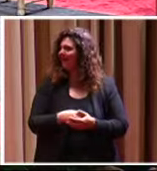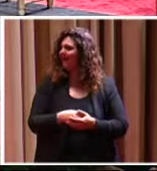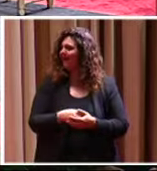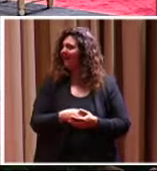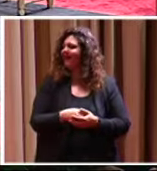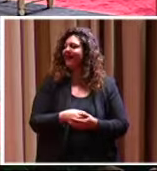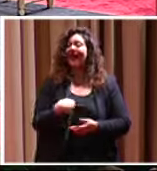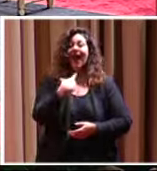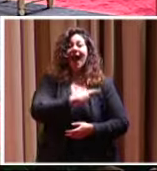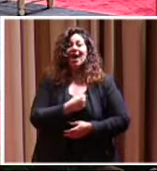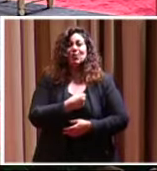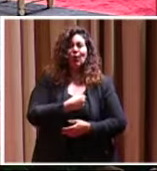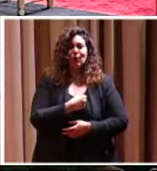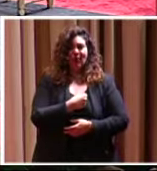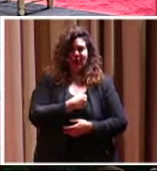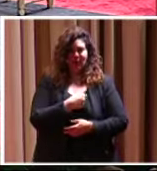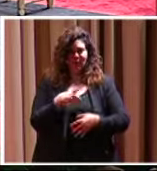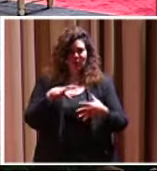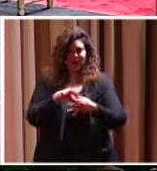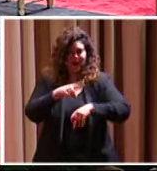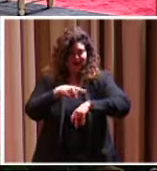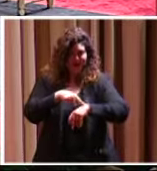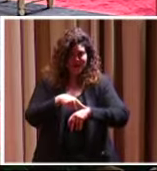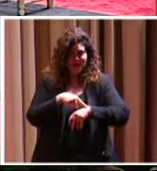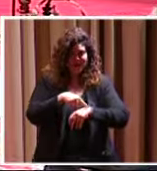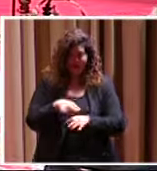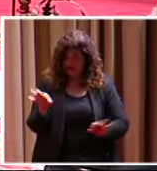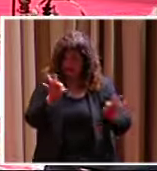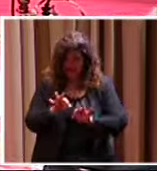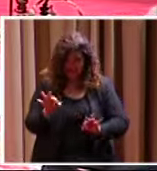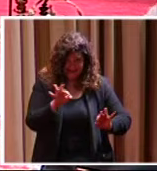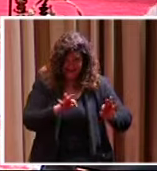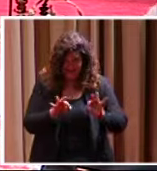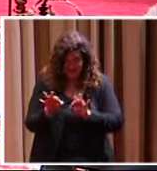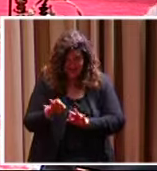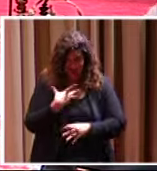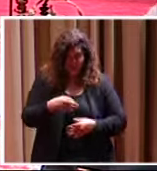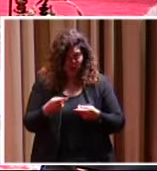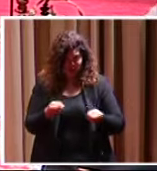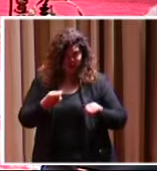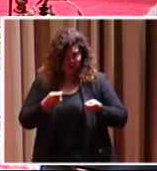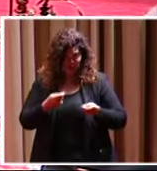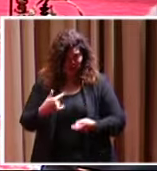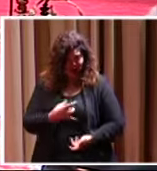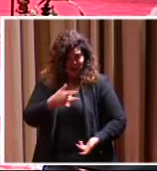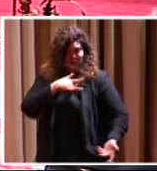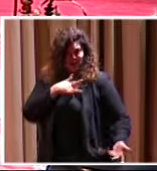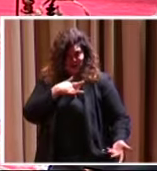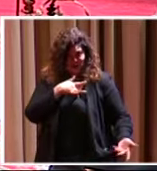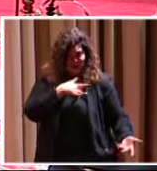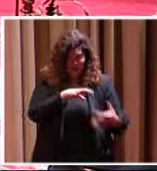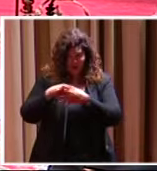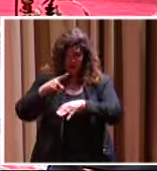puede el corazón de tiempo, nadie puede abrir semilla en el corazón